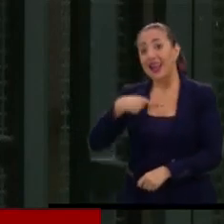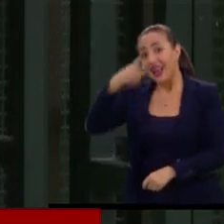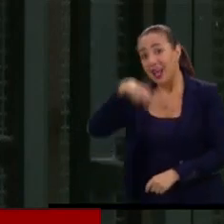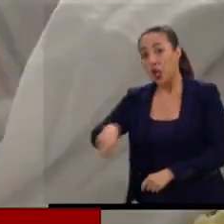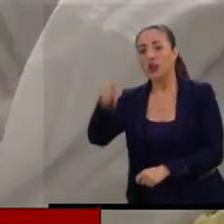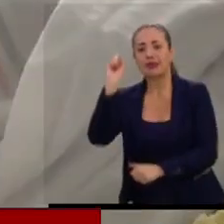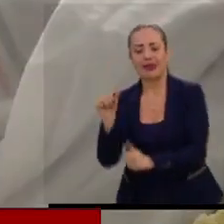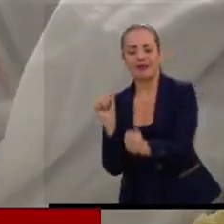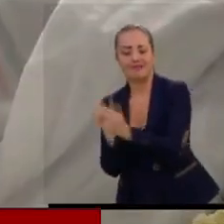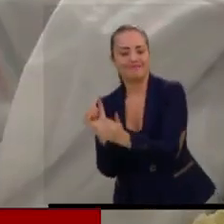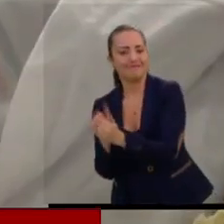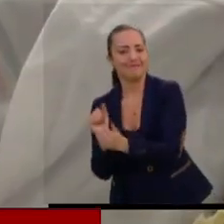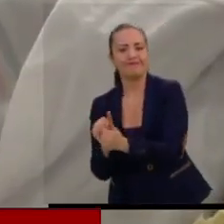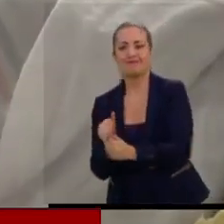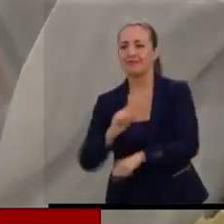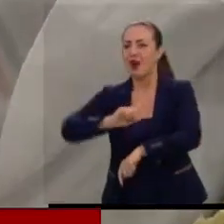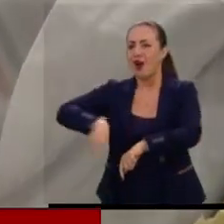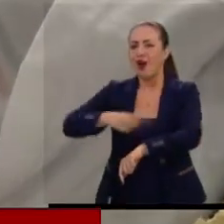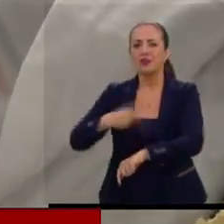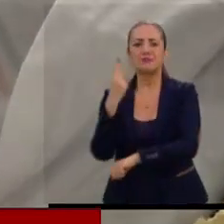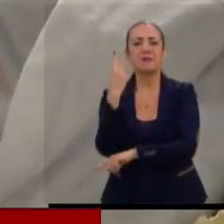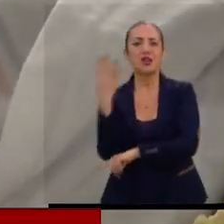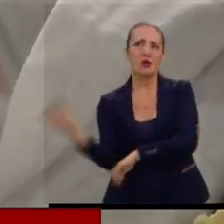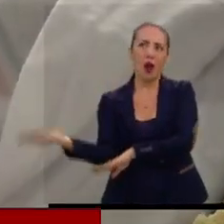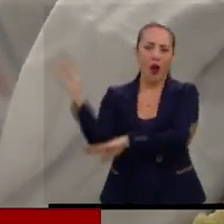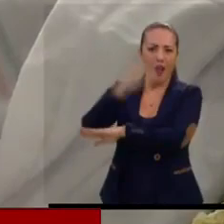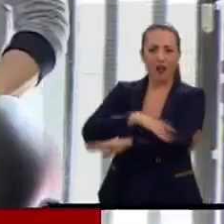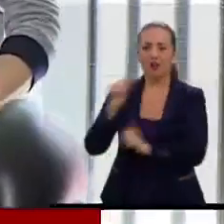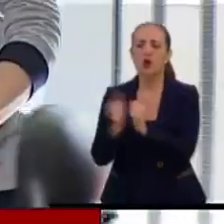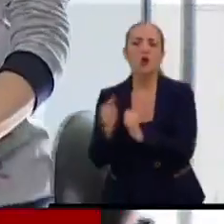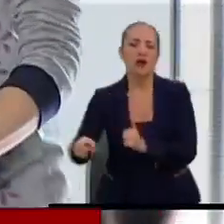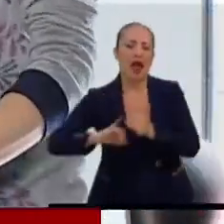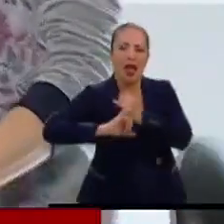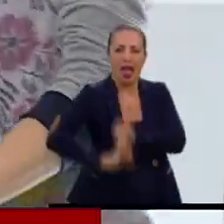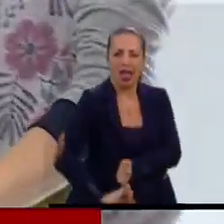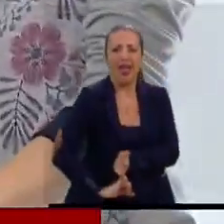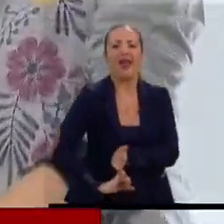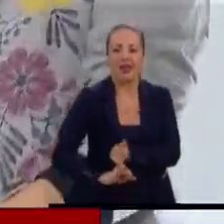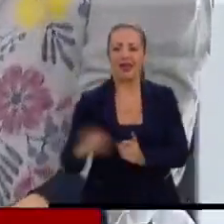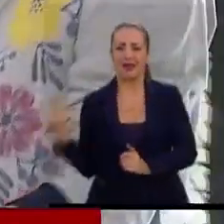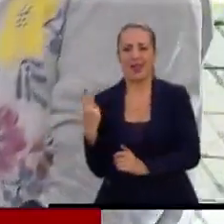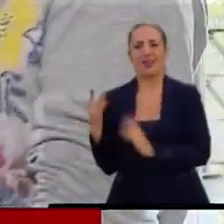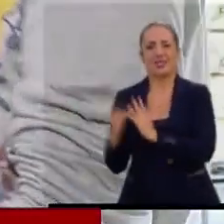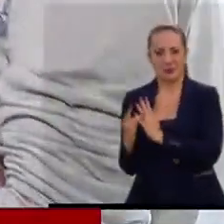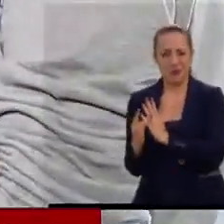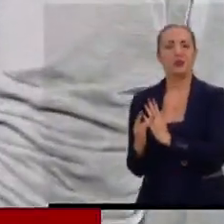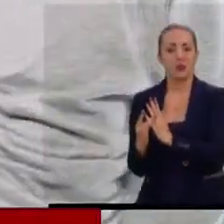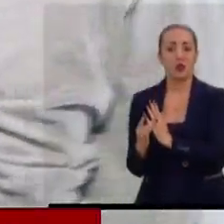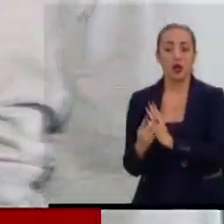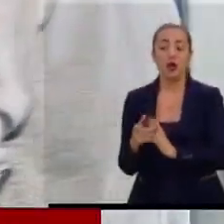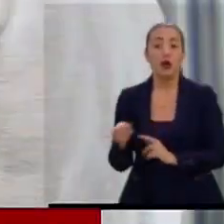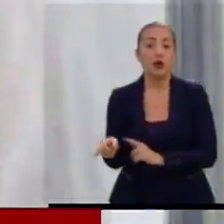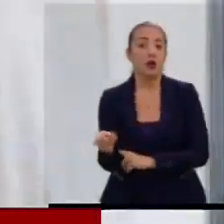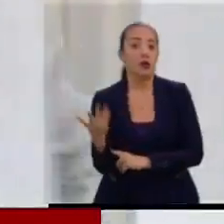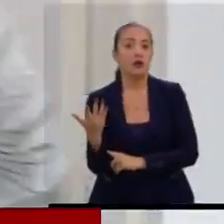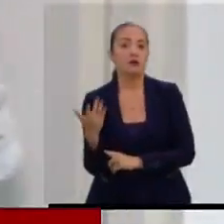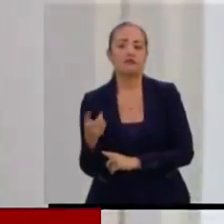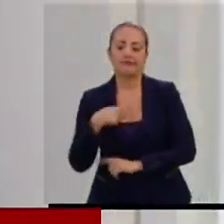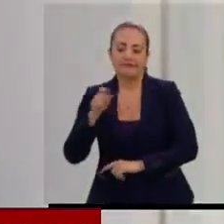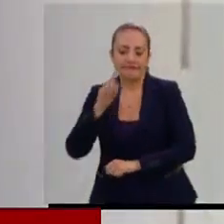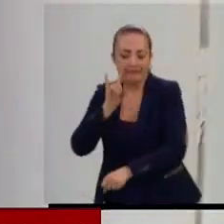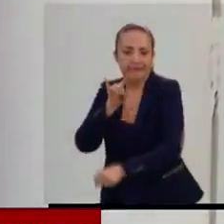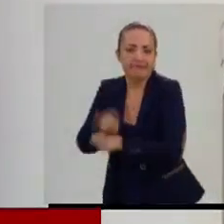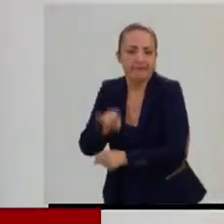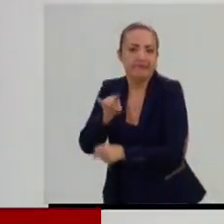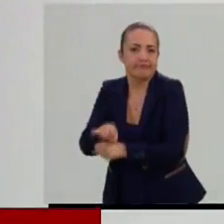24 horas, ya que él es totalmente dependiente de nosotros. Y entonces él solamente es el cuidado que uno